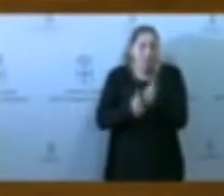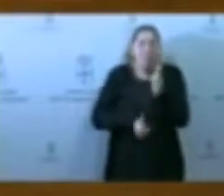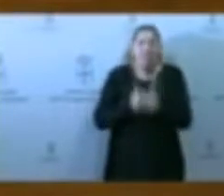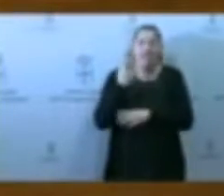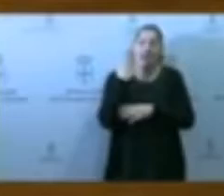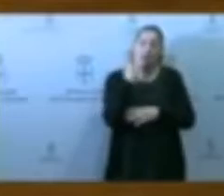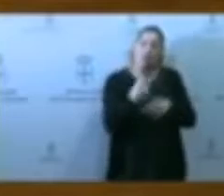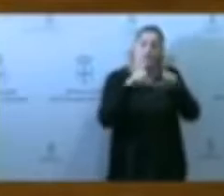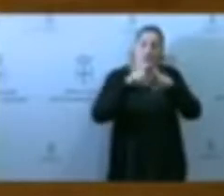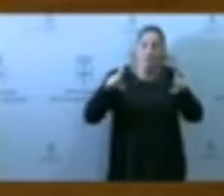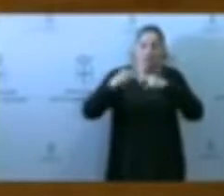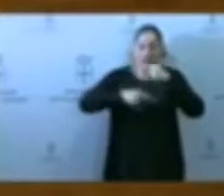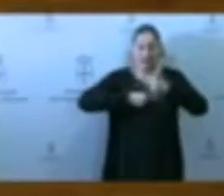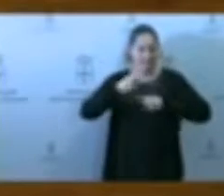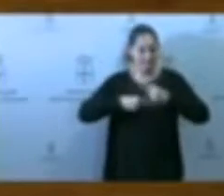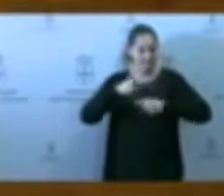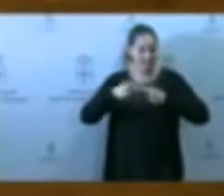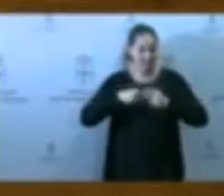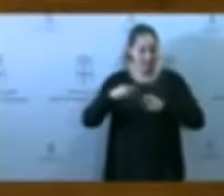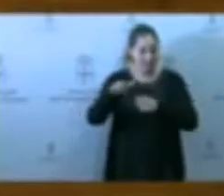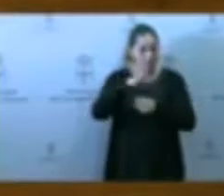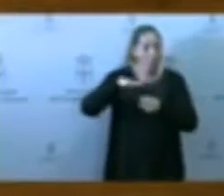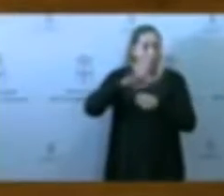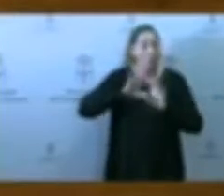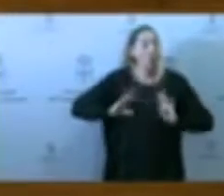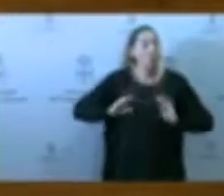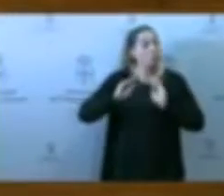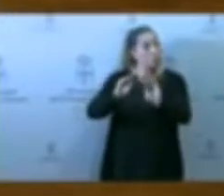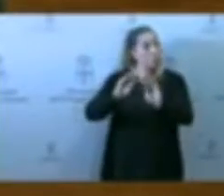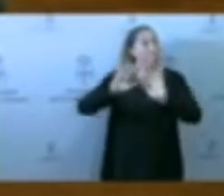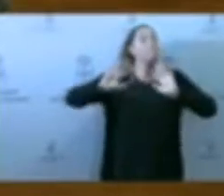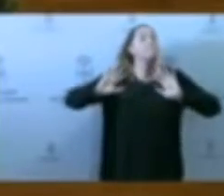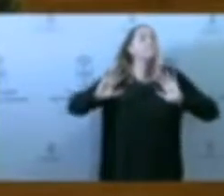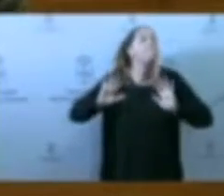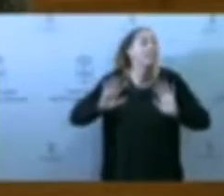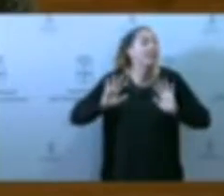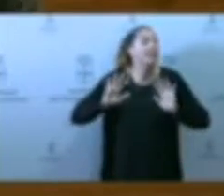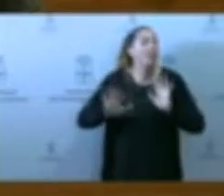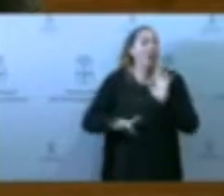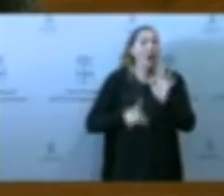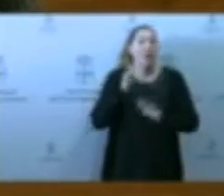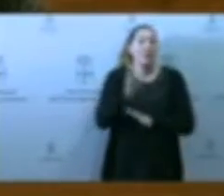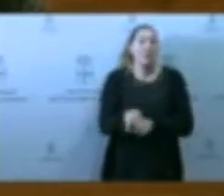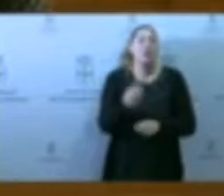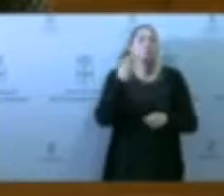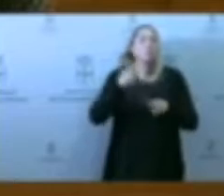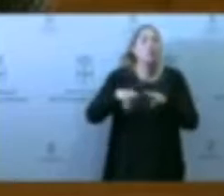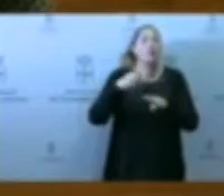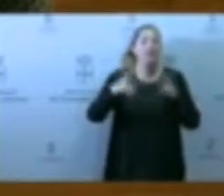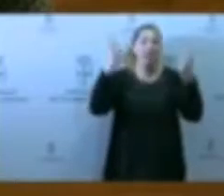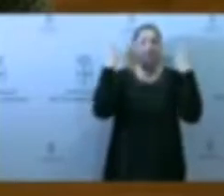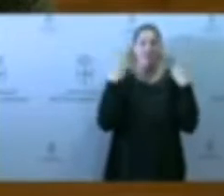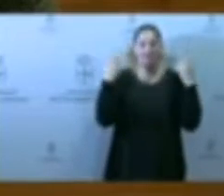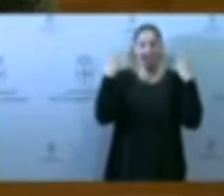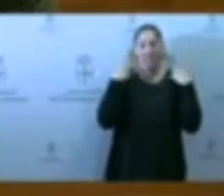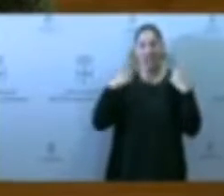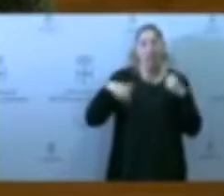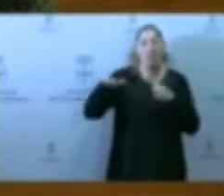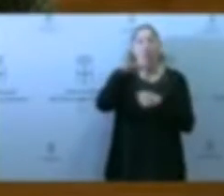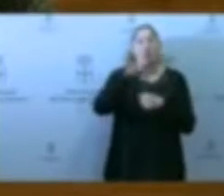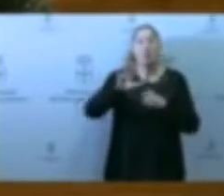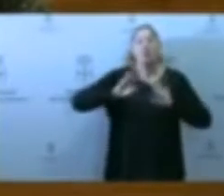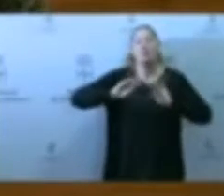empresa familiar en su región o en sus regiones, pero acompasan la política fiscal también en sus regiones para